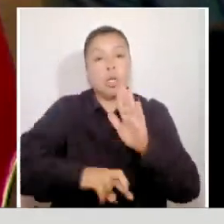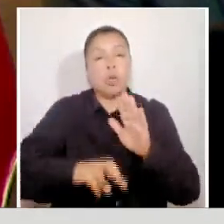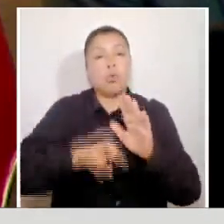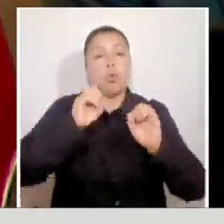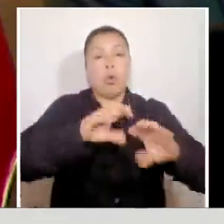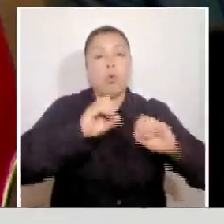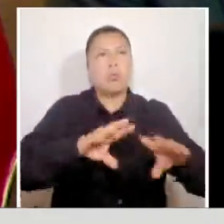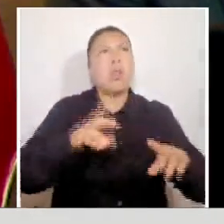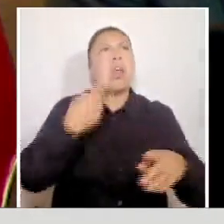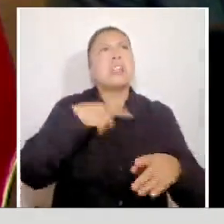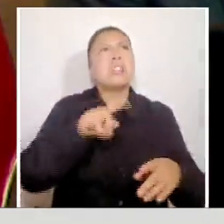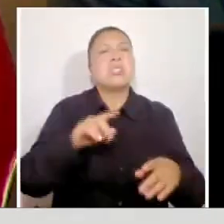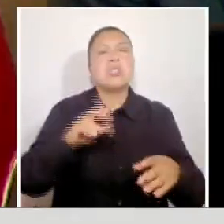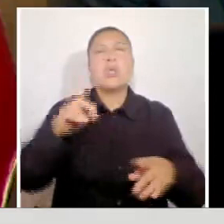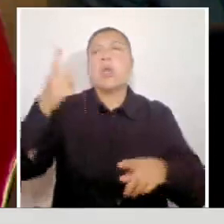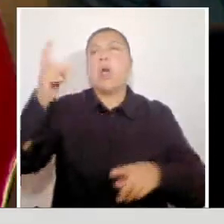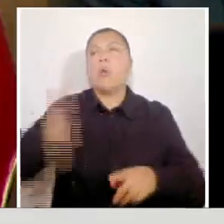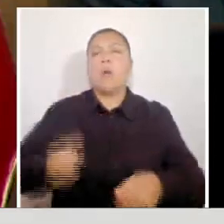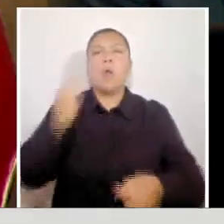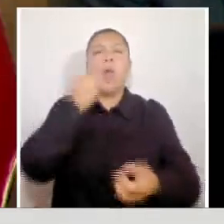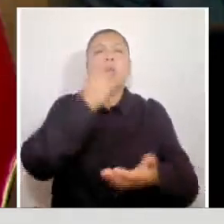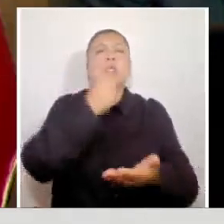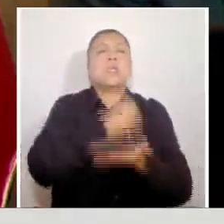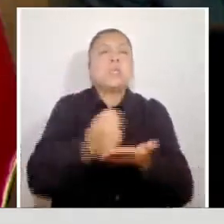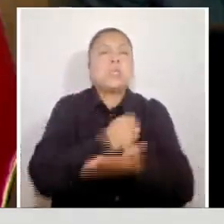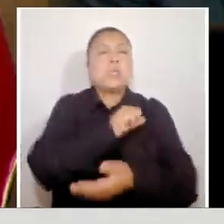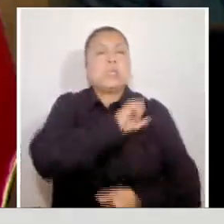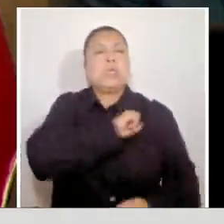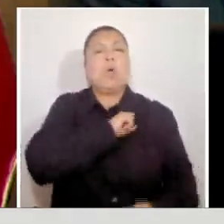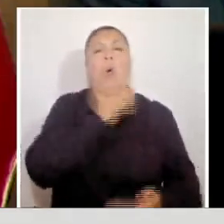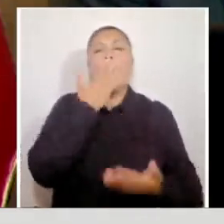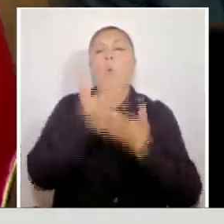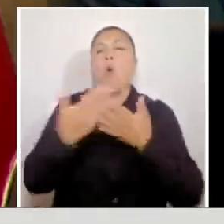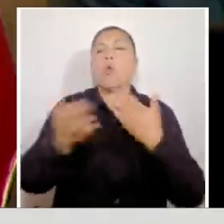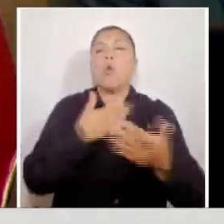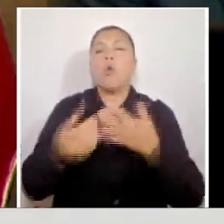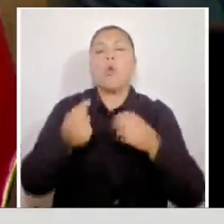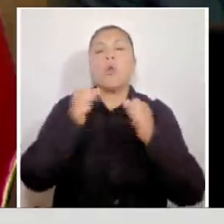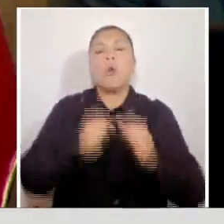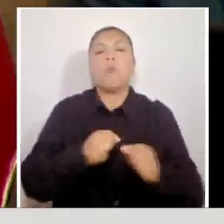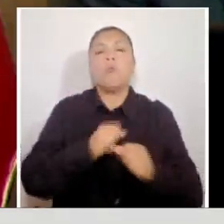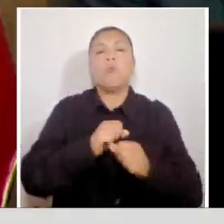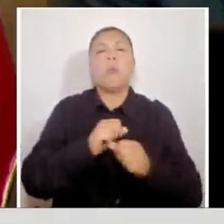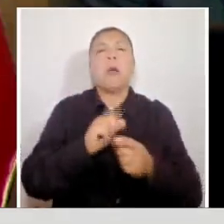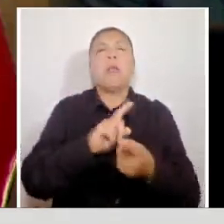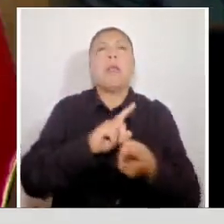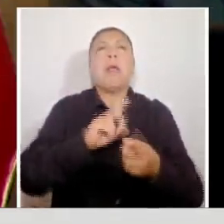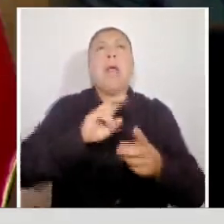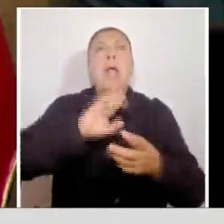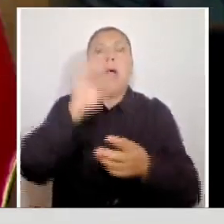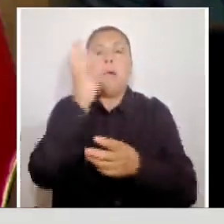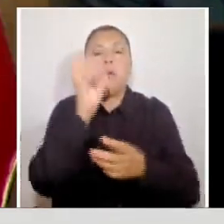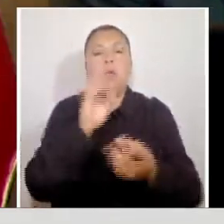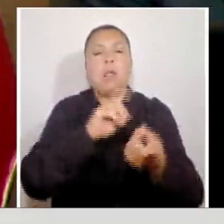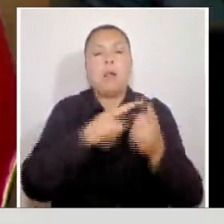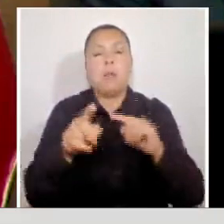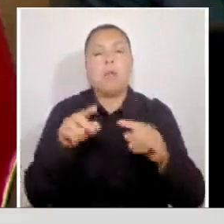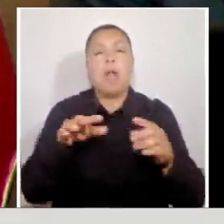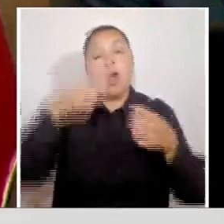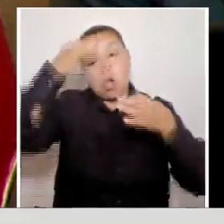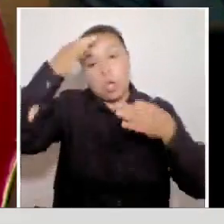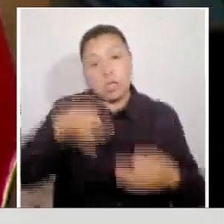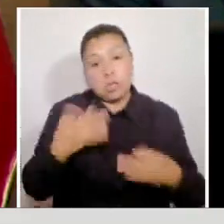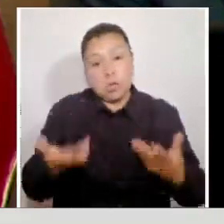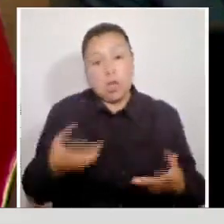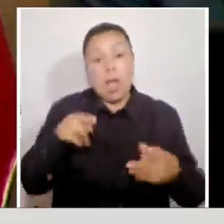que algún burócrata de Santiago les diga cuándo y dónde pueden cambiar una ampolleta esa es una